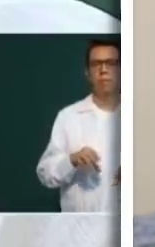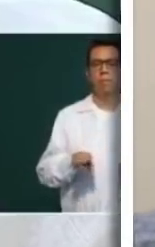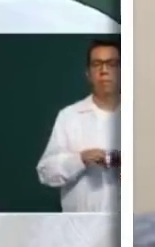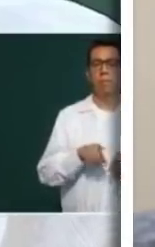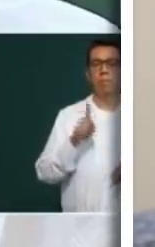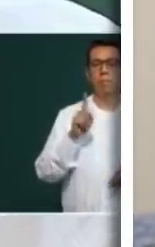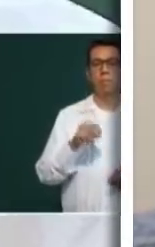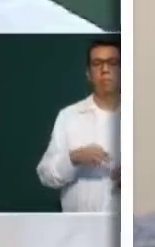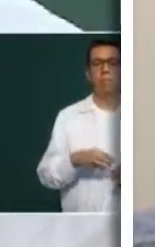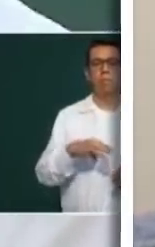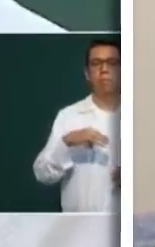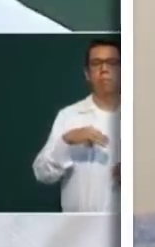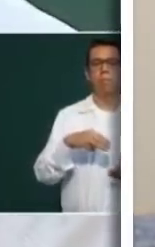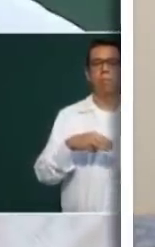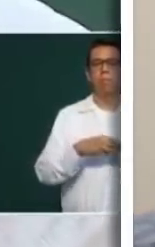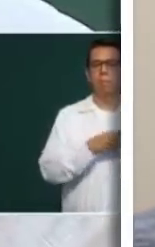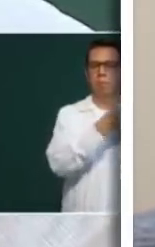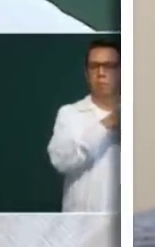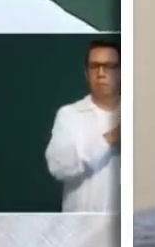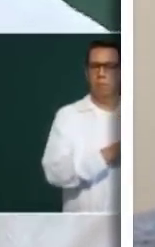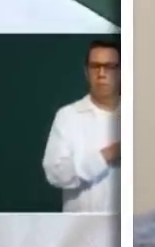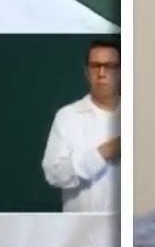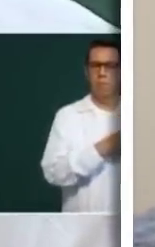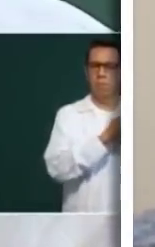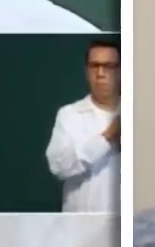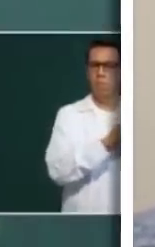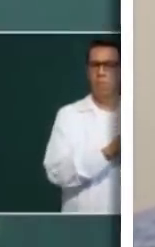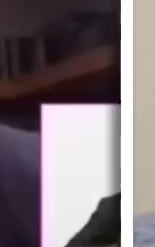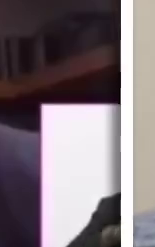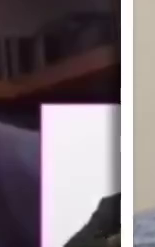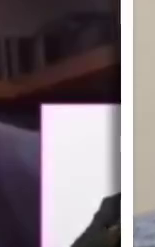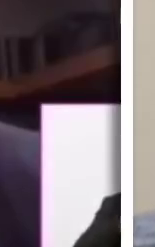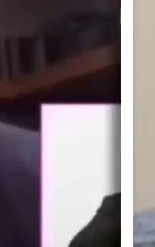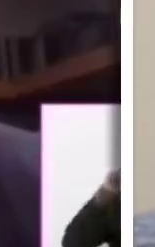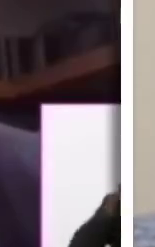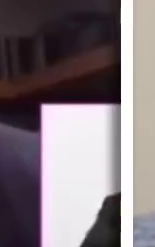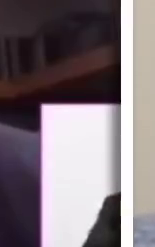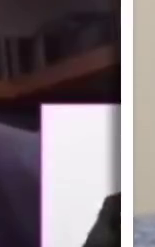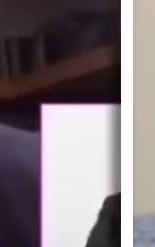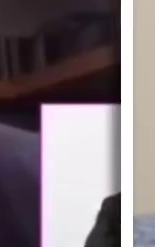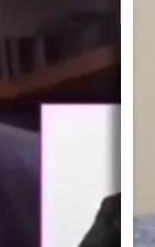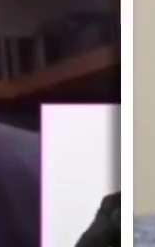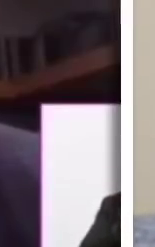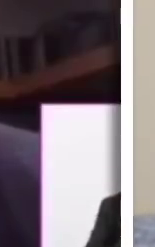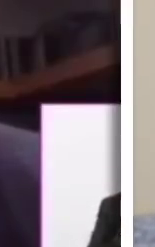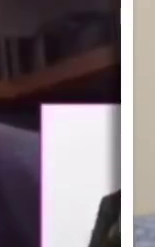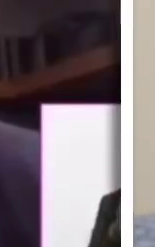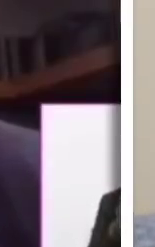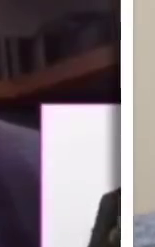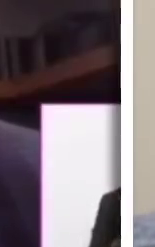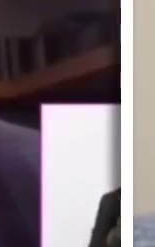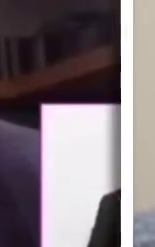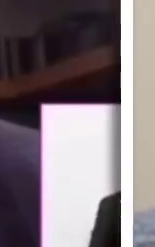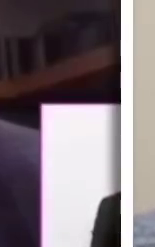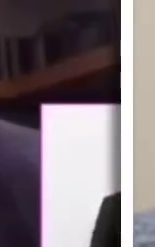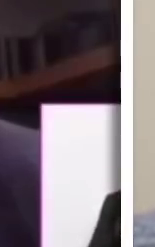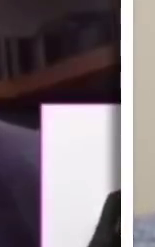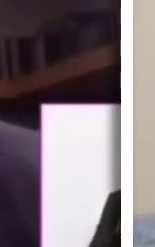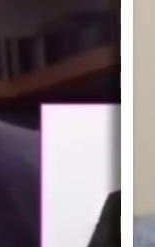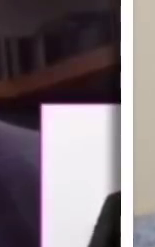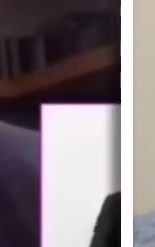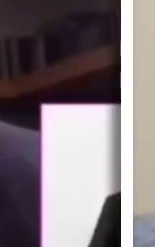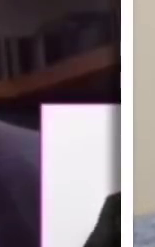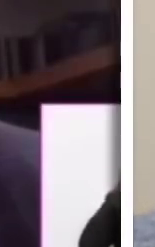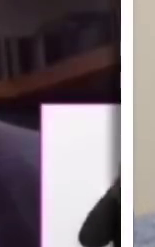ya toca ya corresponde ojalá en este segundo trienio se mantenga yo estoy seguro que así será la mayoría de morena y